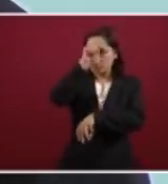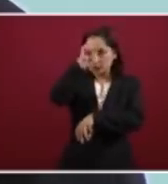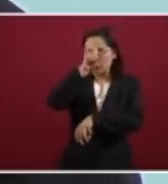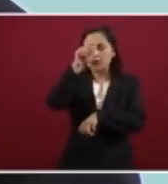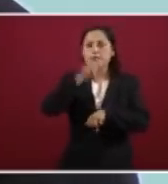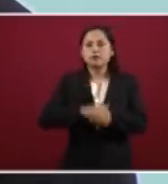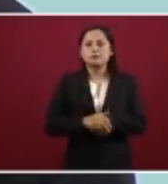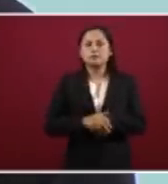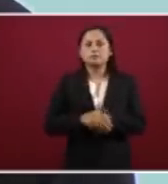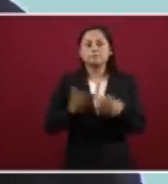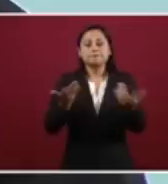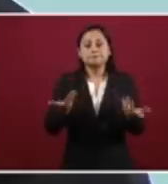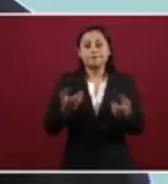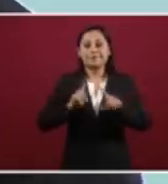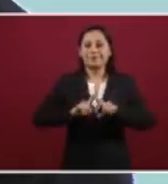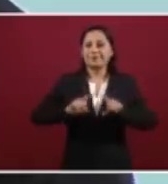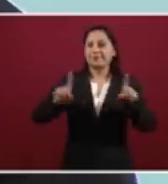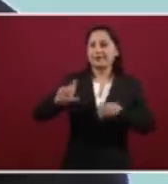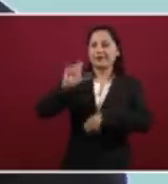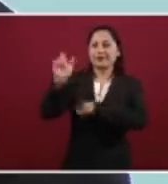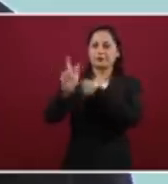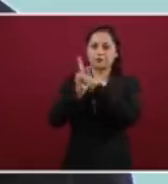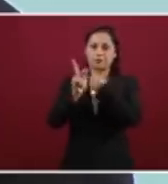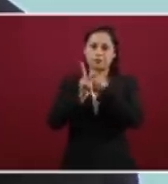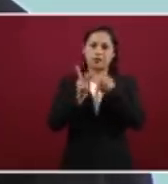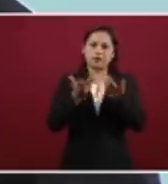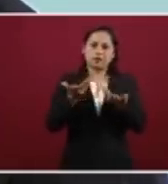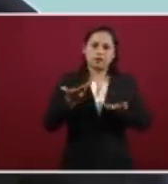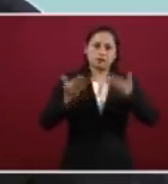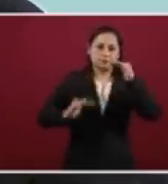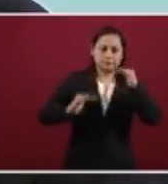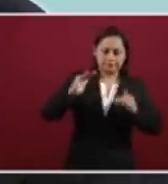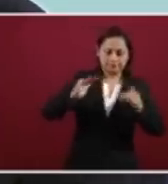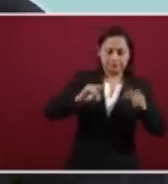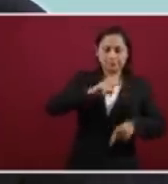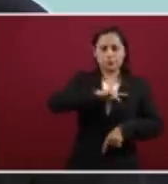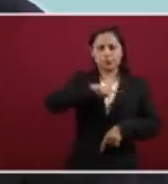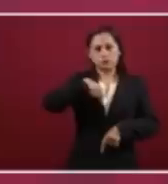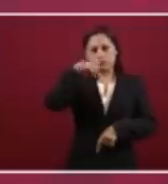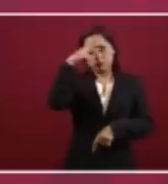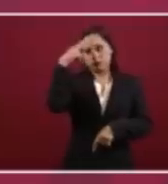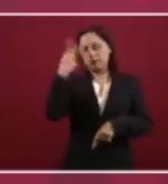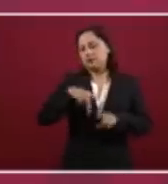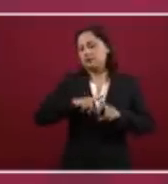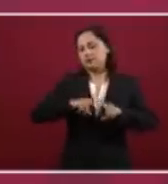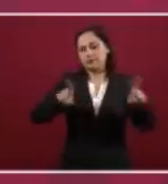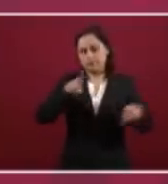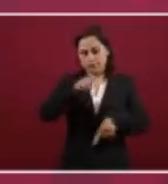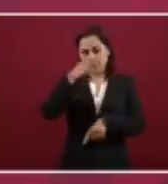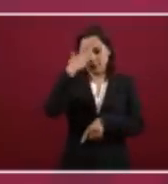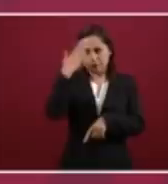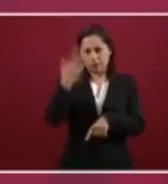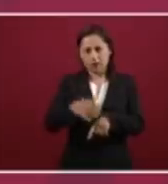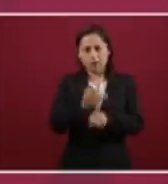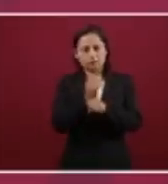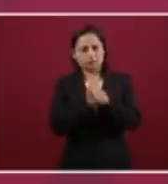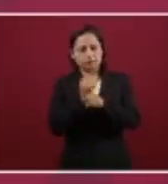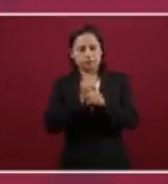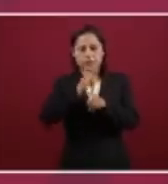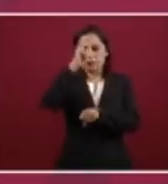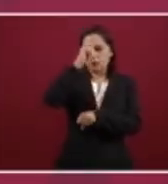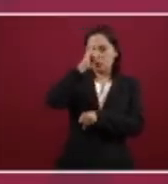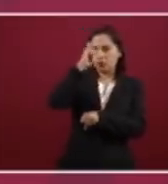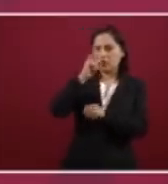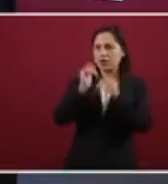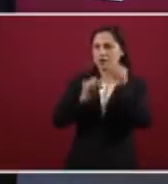posición de nosotros es distinta que muchos de esos países, no quiero hablar de esos países, pero es muy distinta si ustedes abren los periódicos de la posición que tiene Turquía o de la